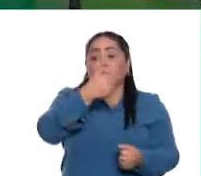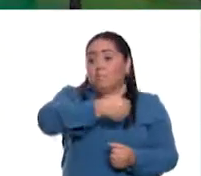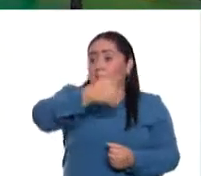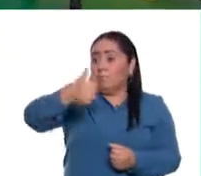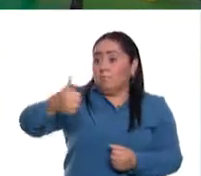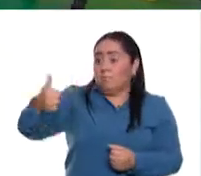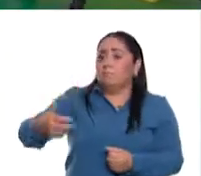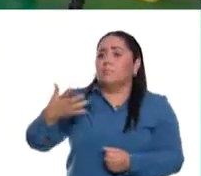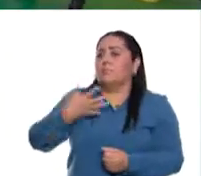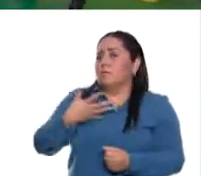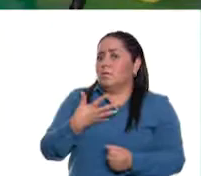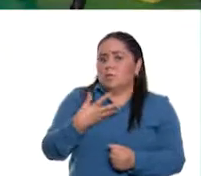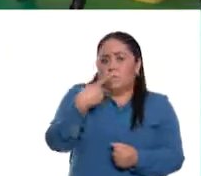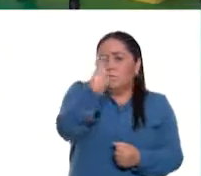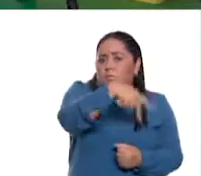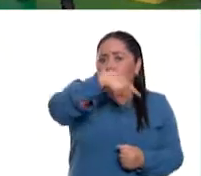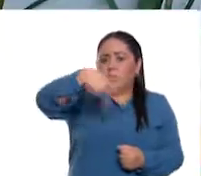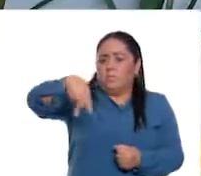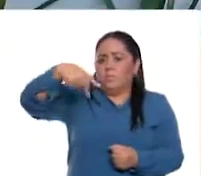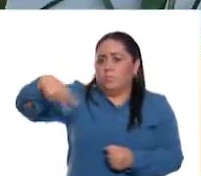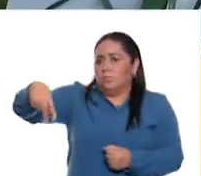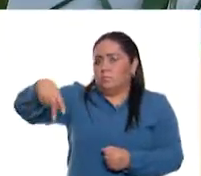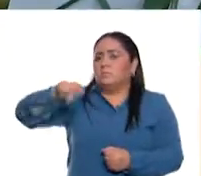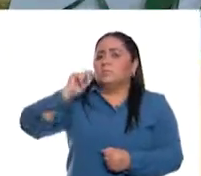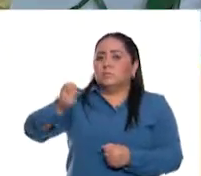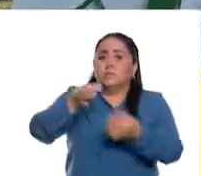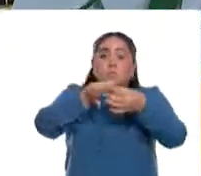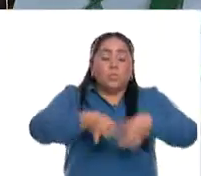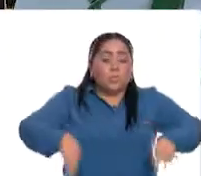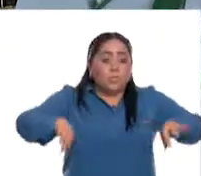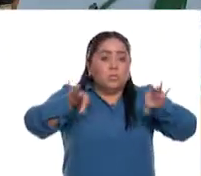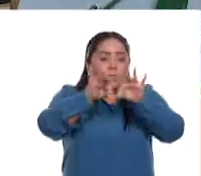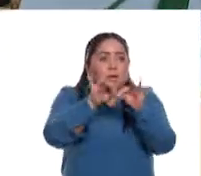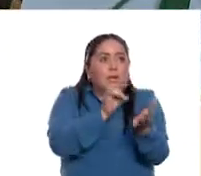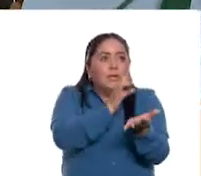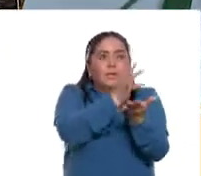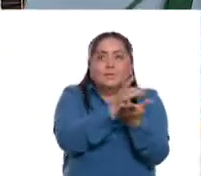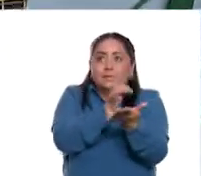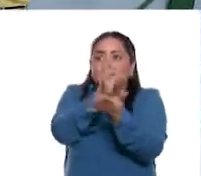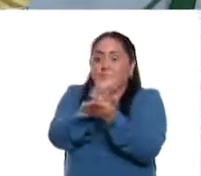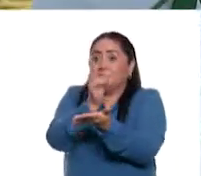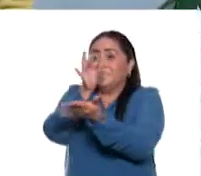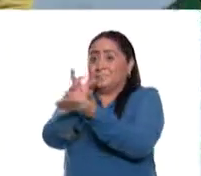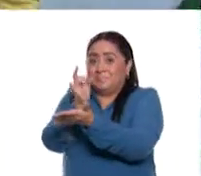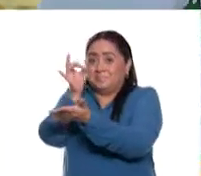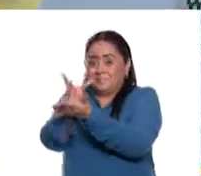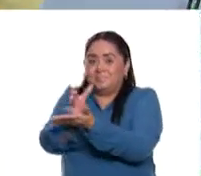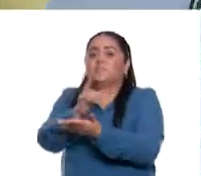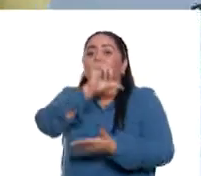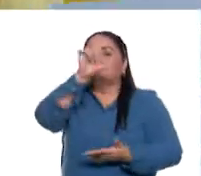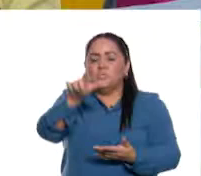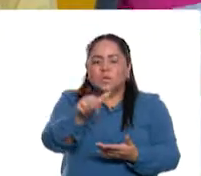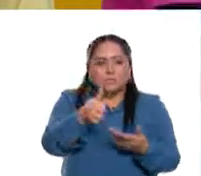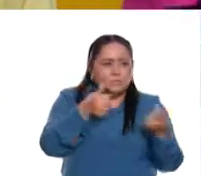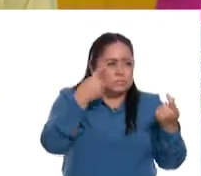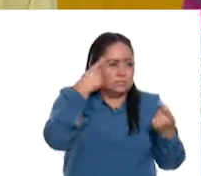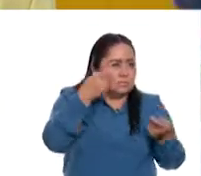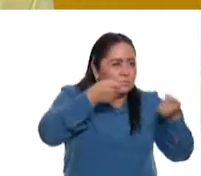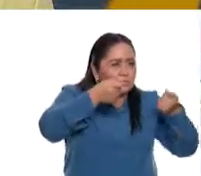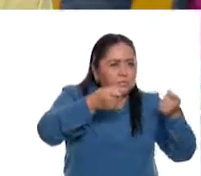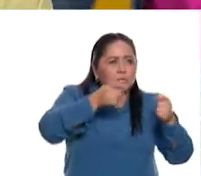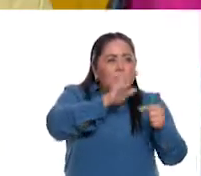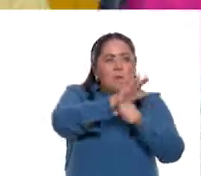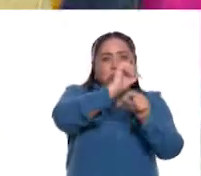Cada una tiene su función. Importante es identificarlas y tomar control de